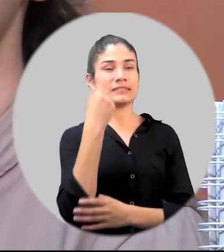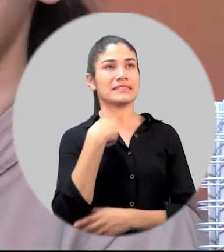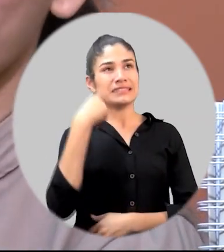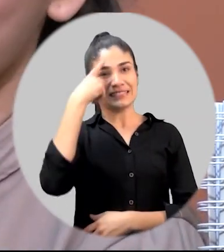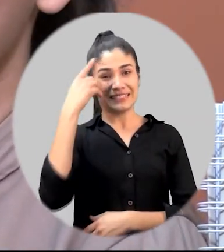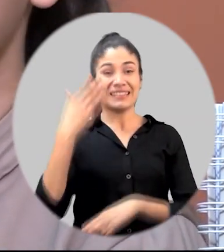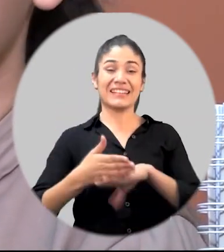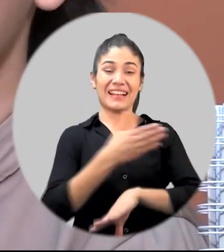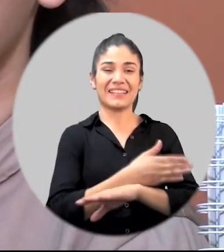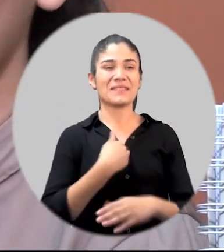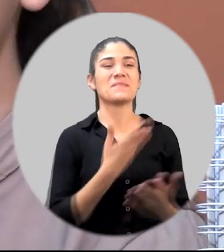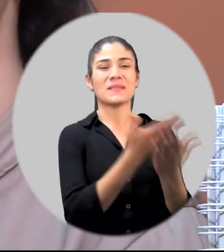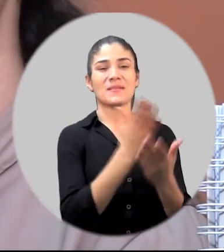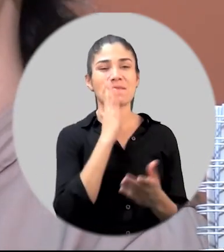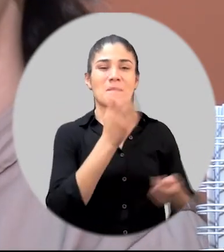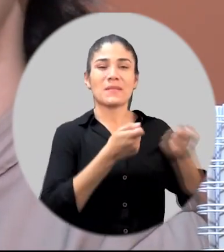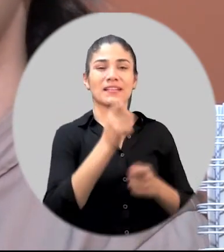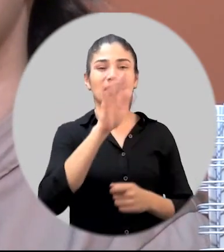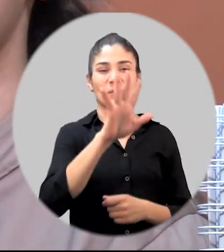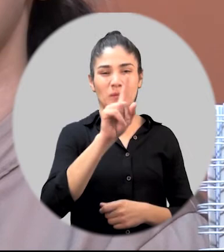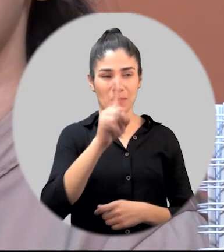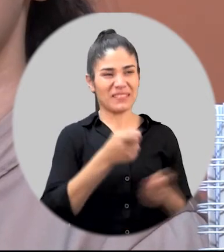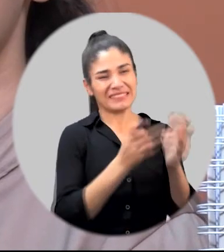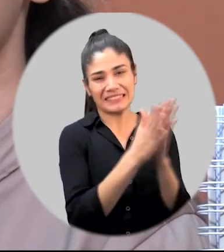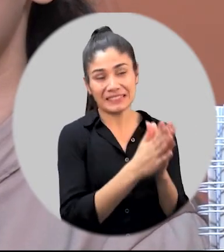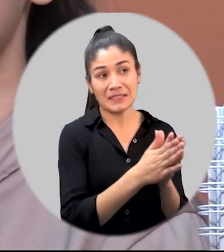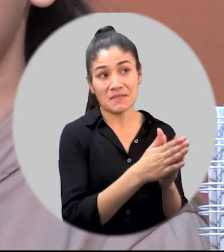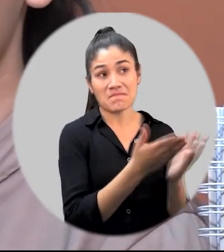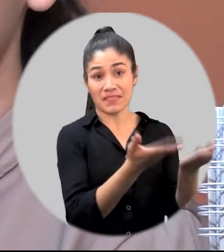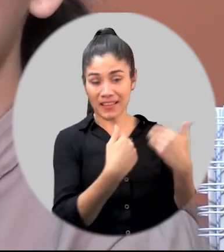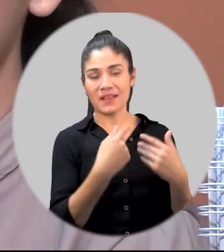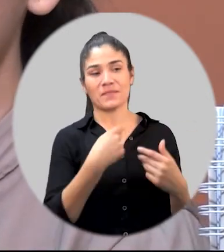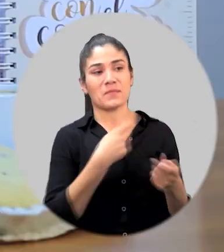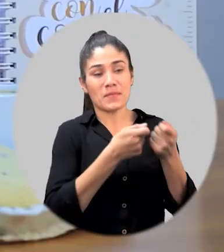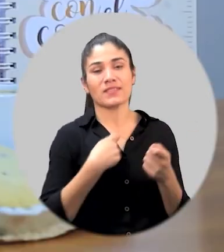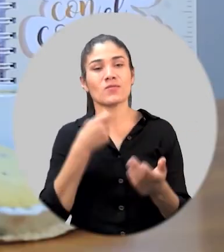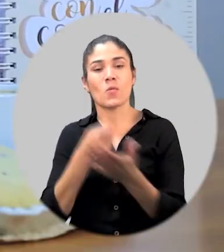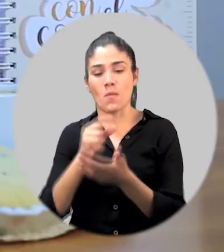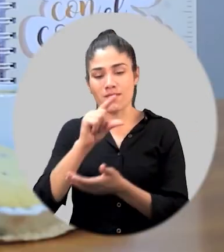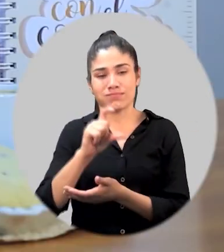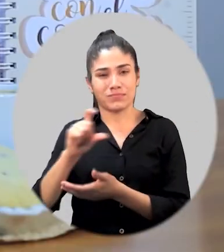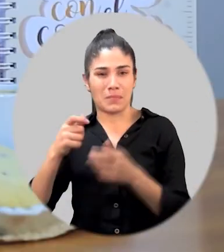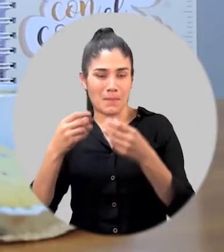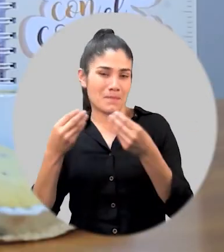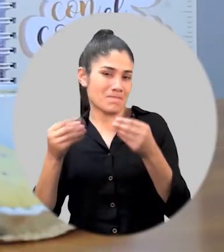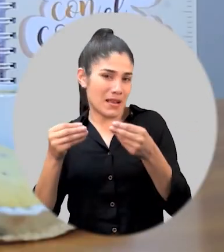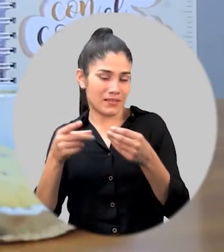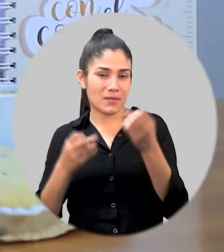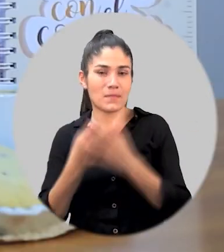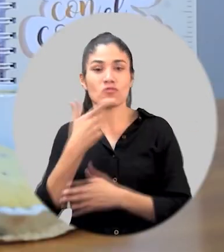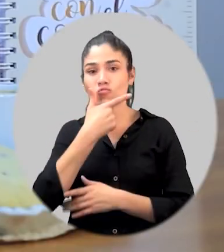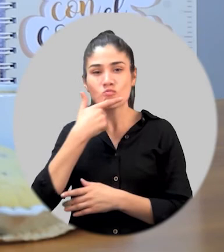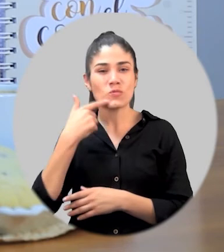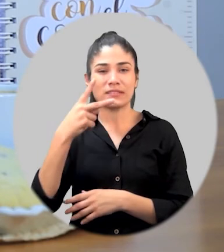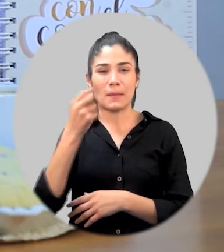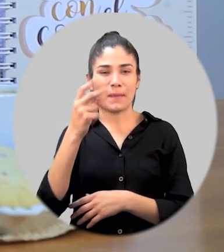pidiéndole 54.000 prestado a mi mamá. Compré unos potecitos de plástico y hice mi pavé.